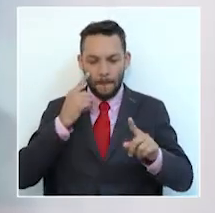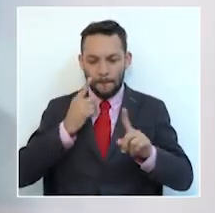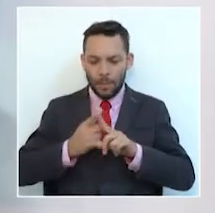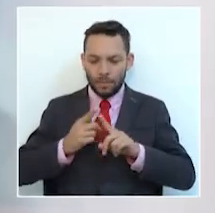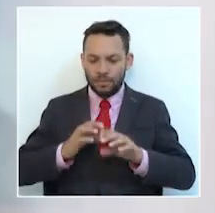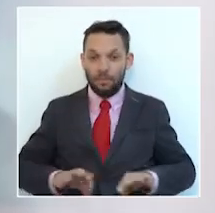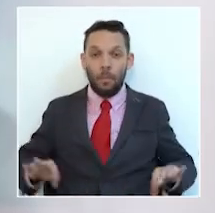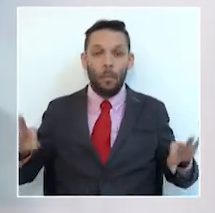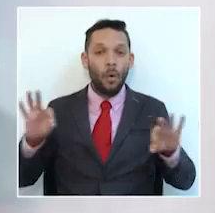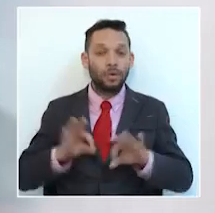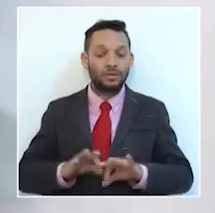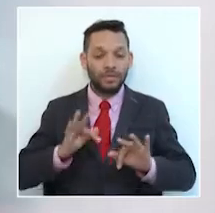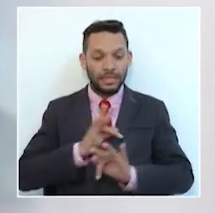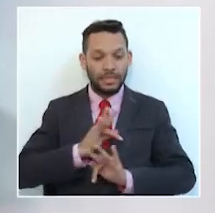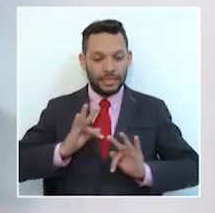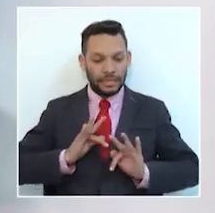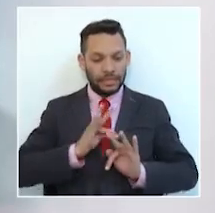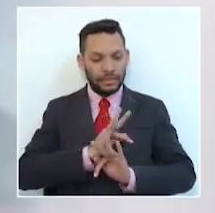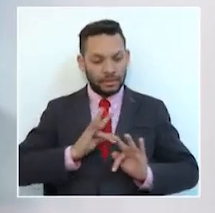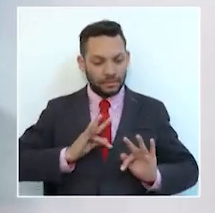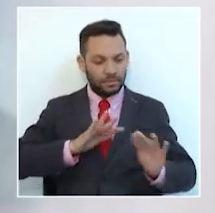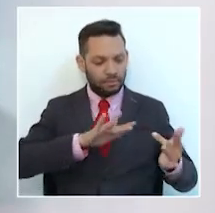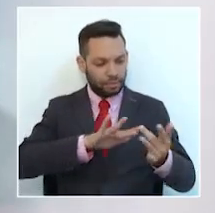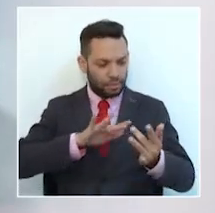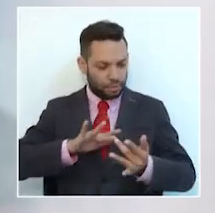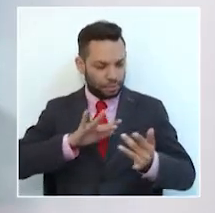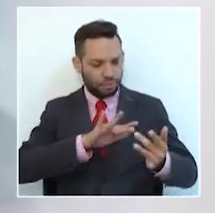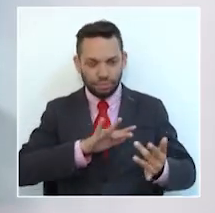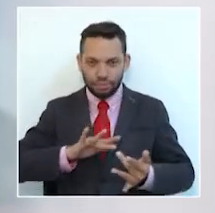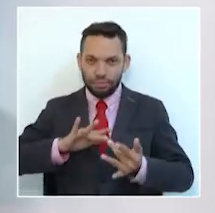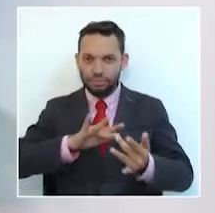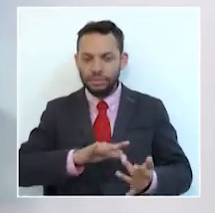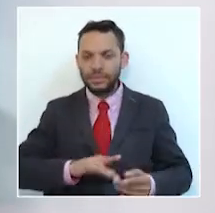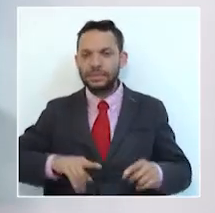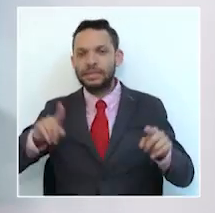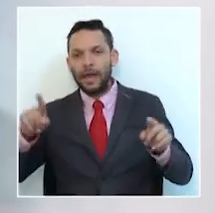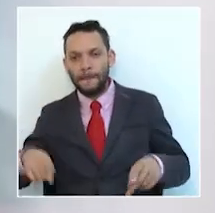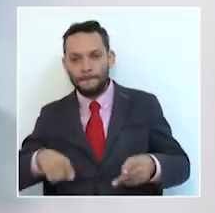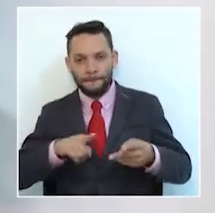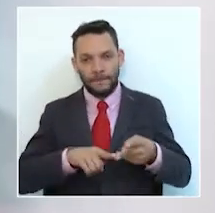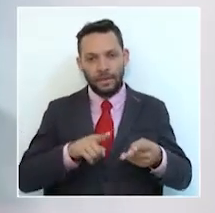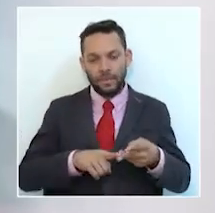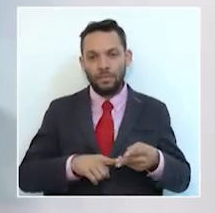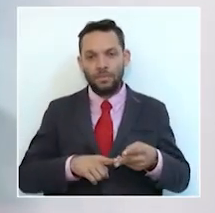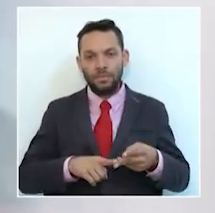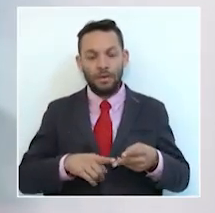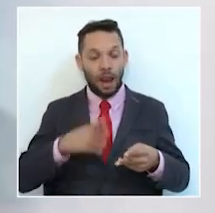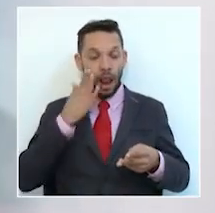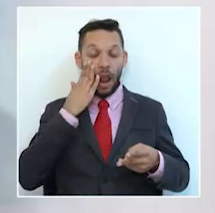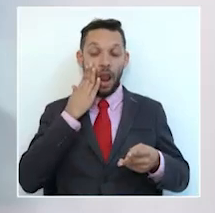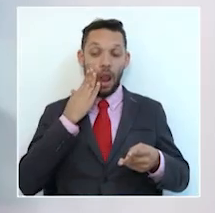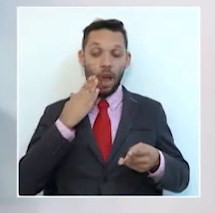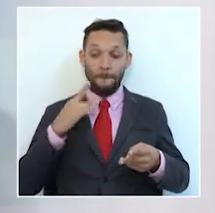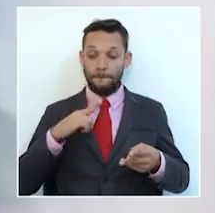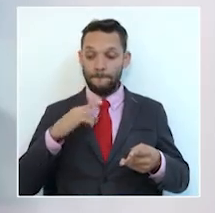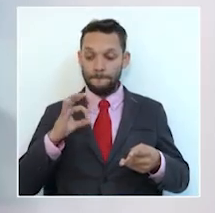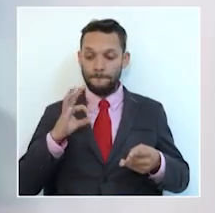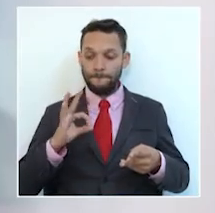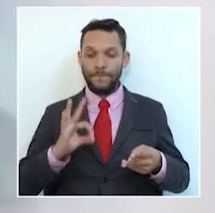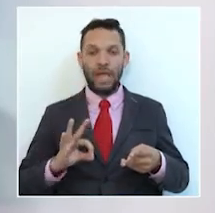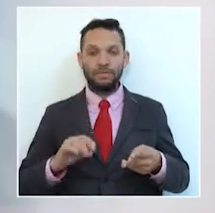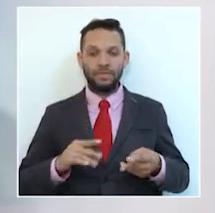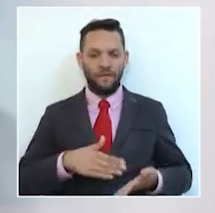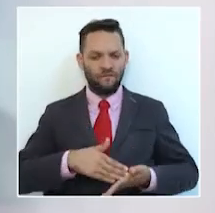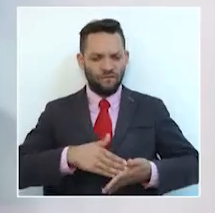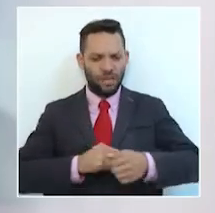fundamentalmente terapéuticos pero también se pueden y usar con fines cosméticos es un campo